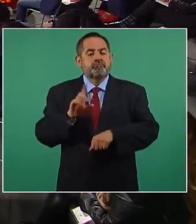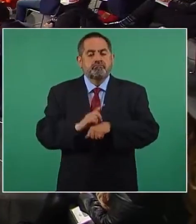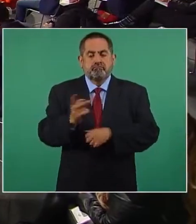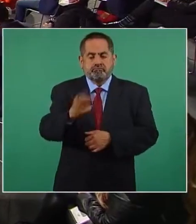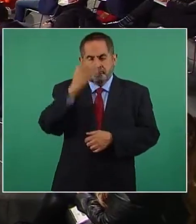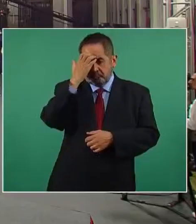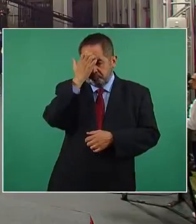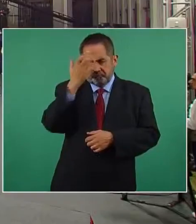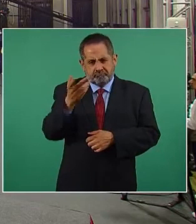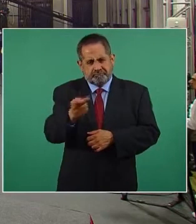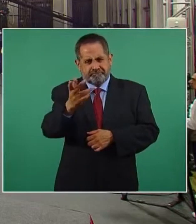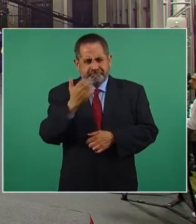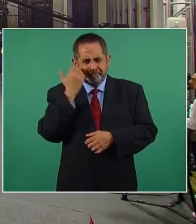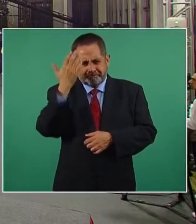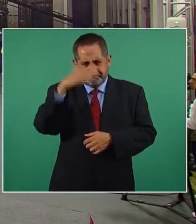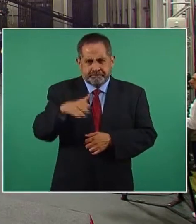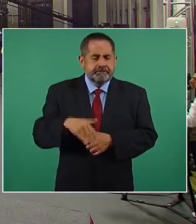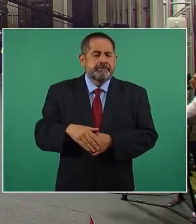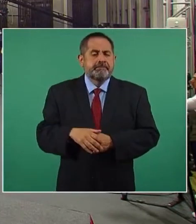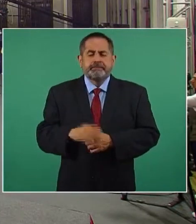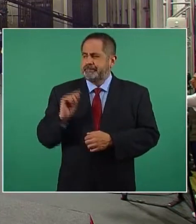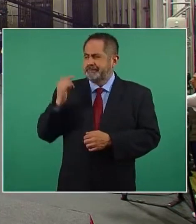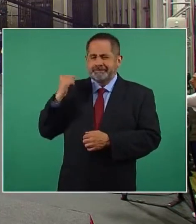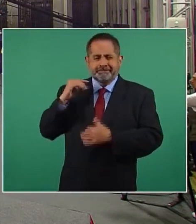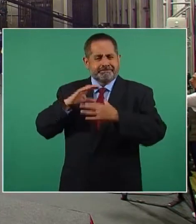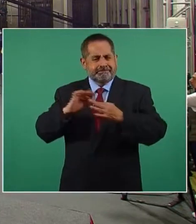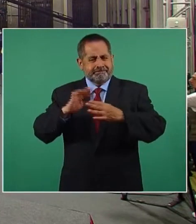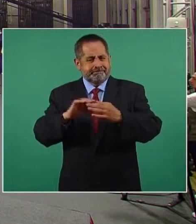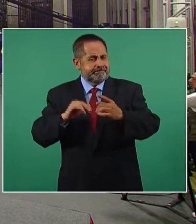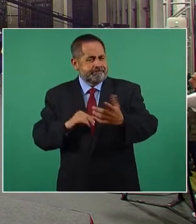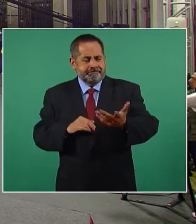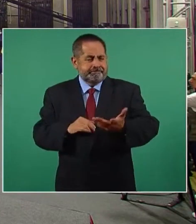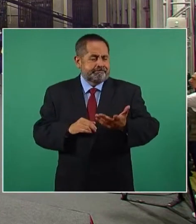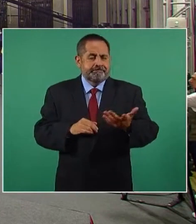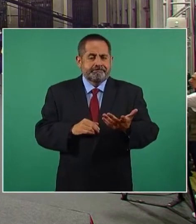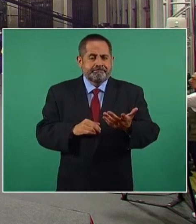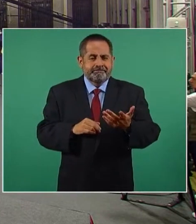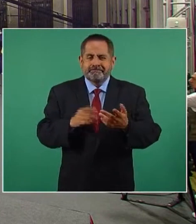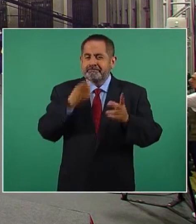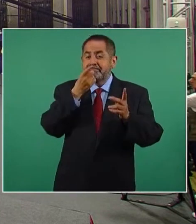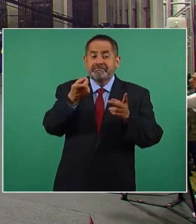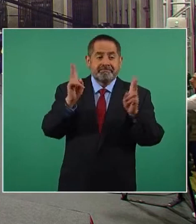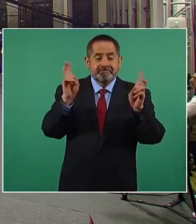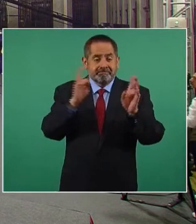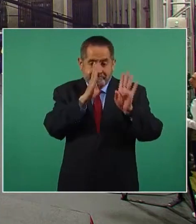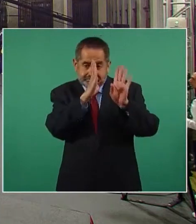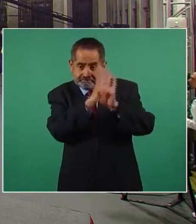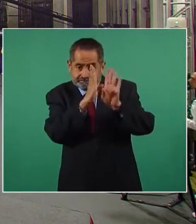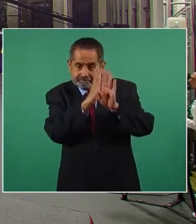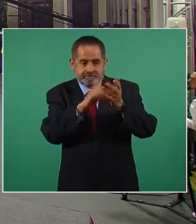opinión acerca de estos señalamientos que ha habido en los últimos días, acerca de espionaje que ha habido